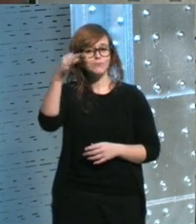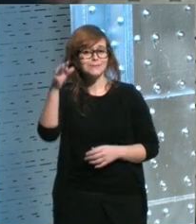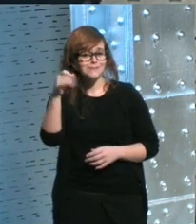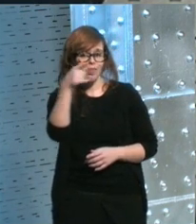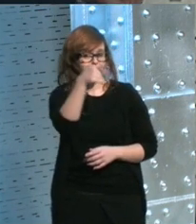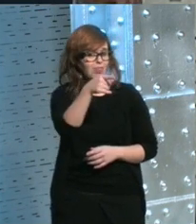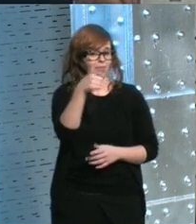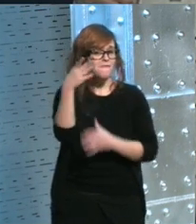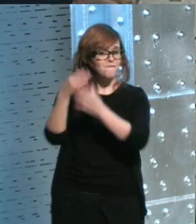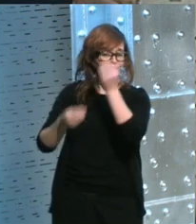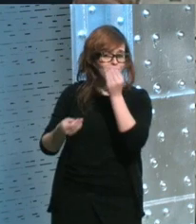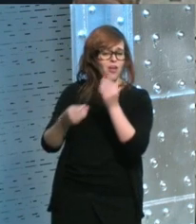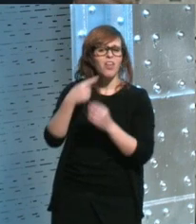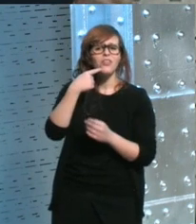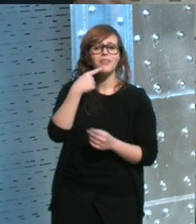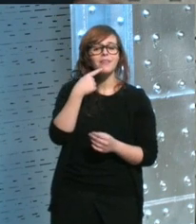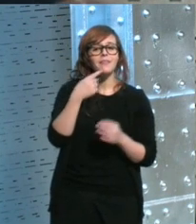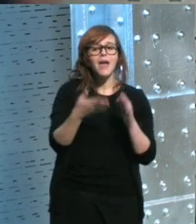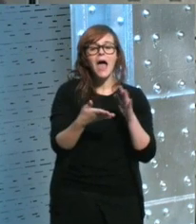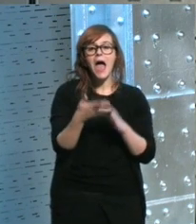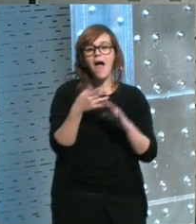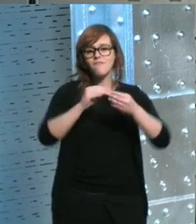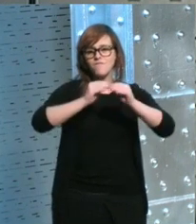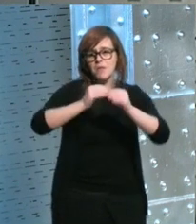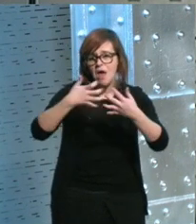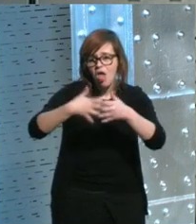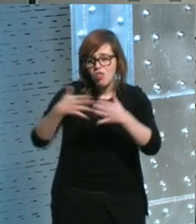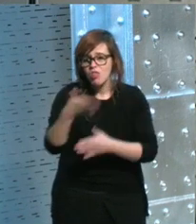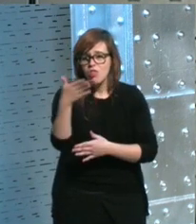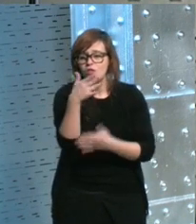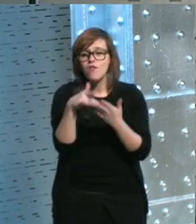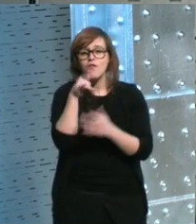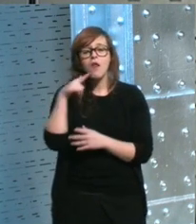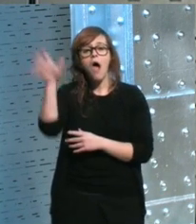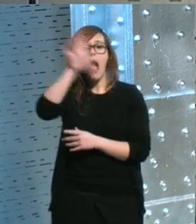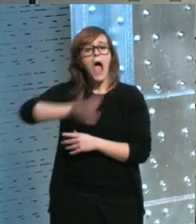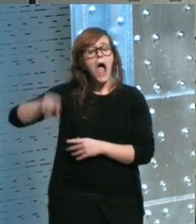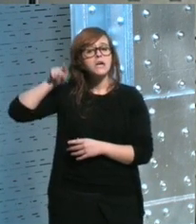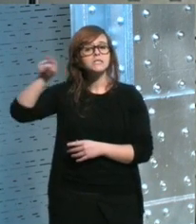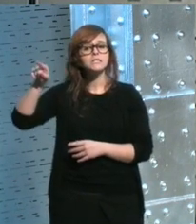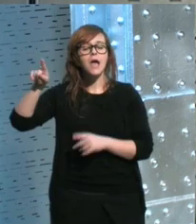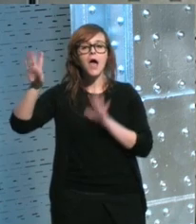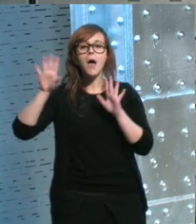a mandar la fabricación a Asia y que va a guardar el diseño en